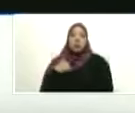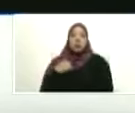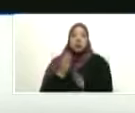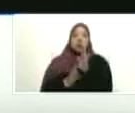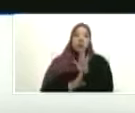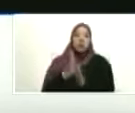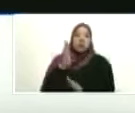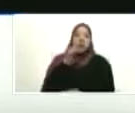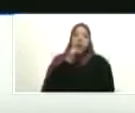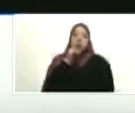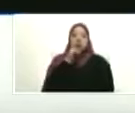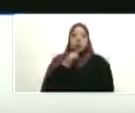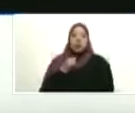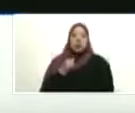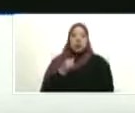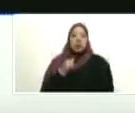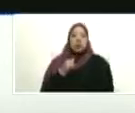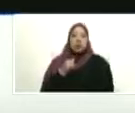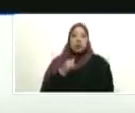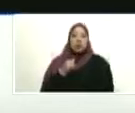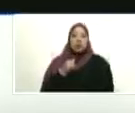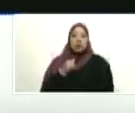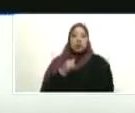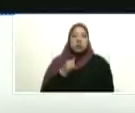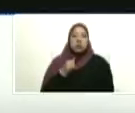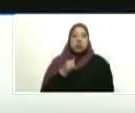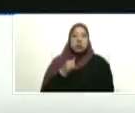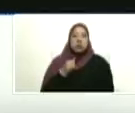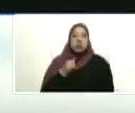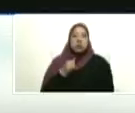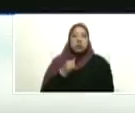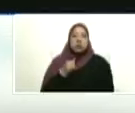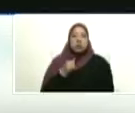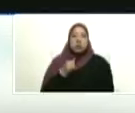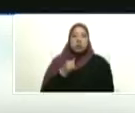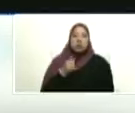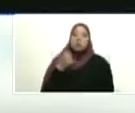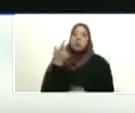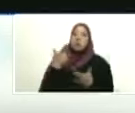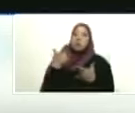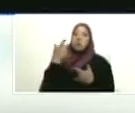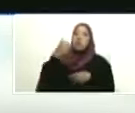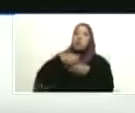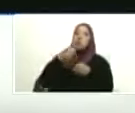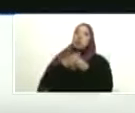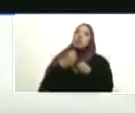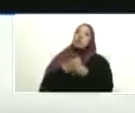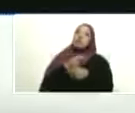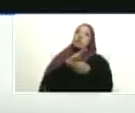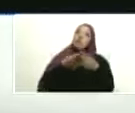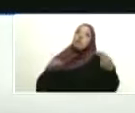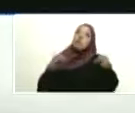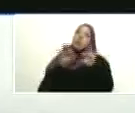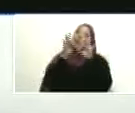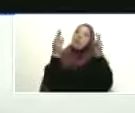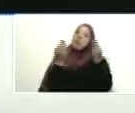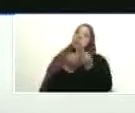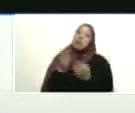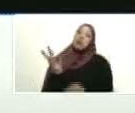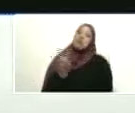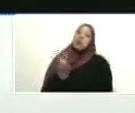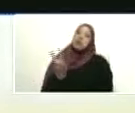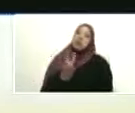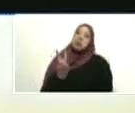avanzar, presidente Nicolás Maduro, y poder nosotros seguir honrando el compromiso de toda la familia venezolana